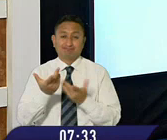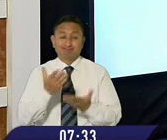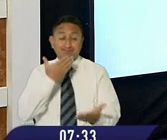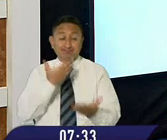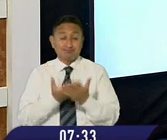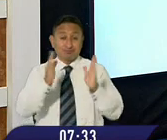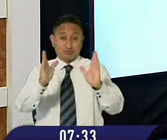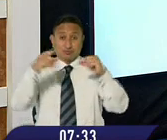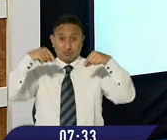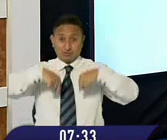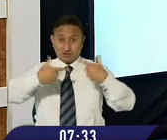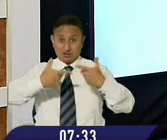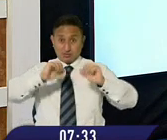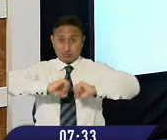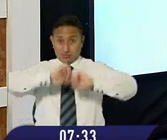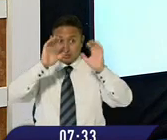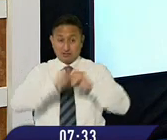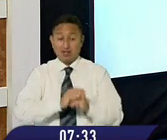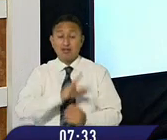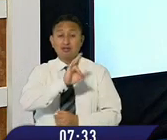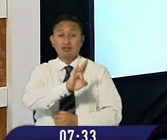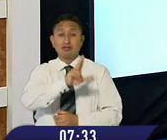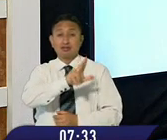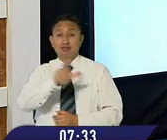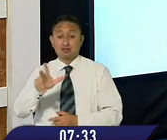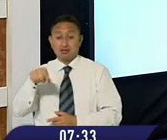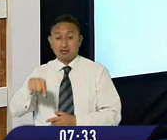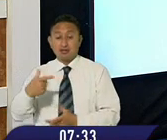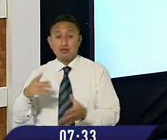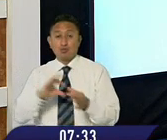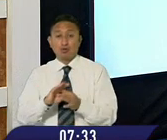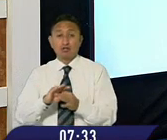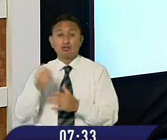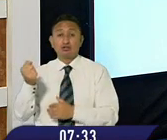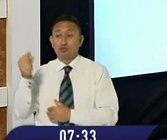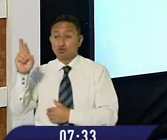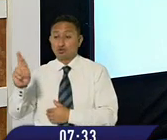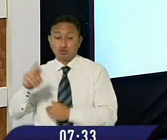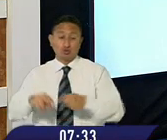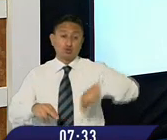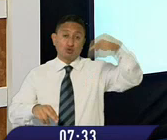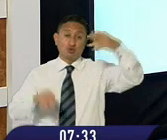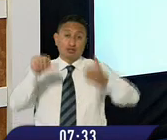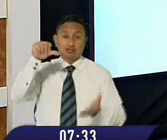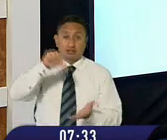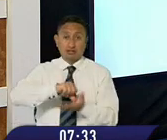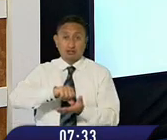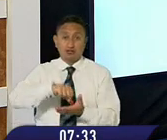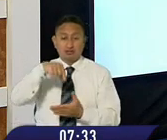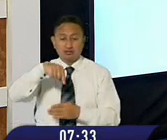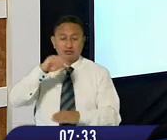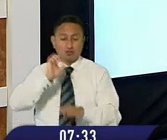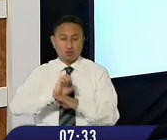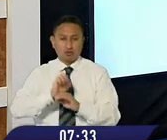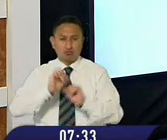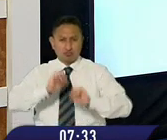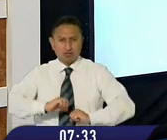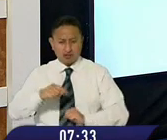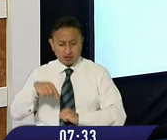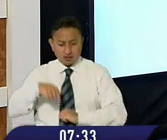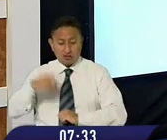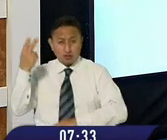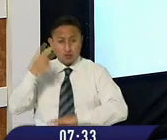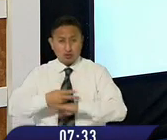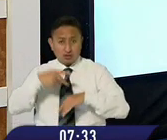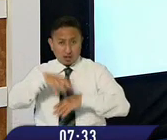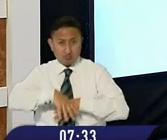Gracias por acompañarnos en esta mañana 7:33. Nuestros equipos desplegados en el sur, en el norte, en el centro de nuestro país para brindar en este segundo